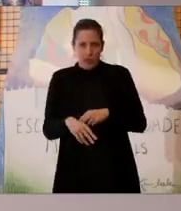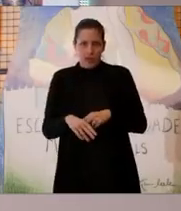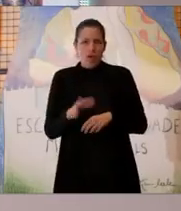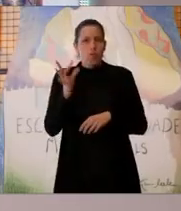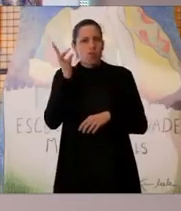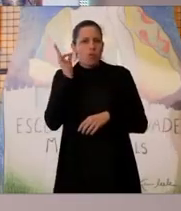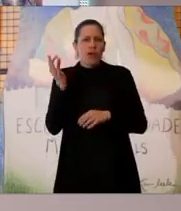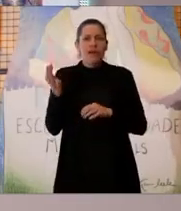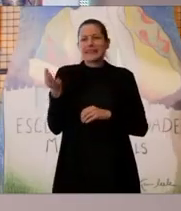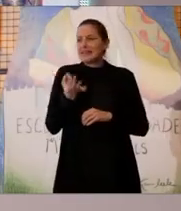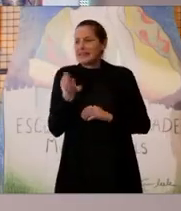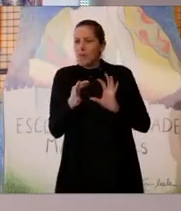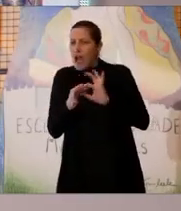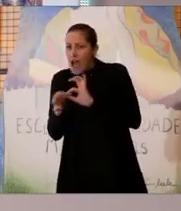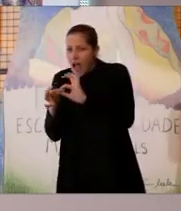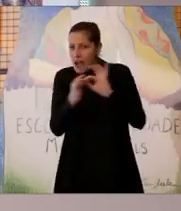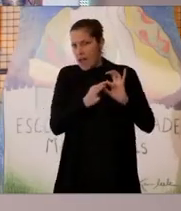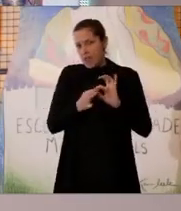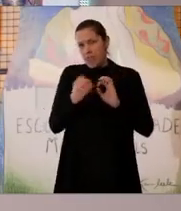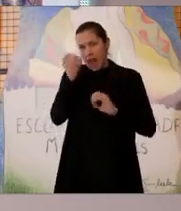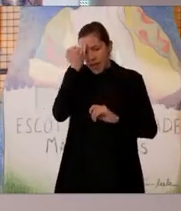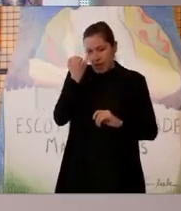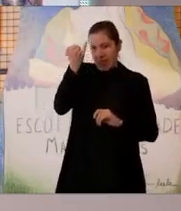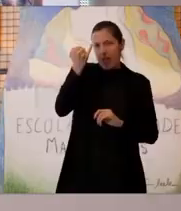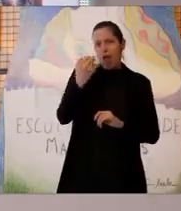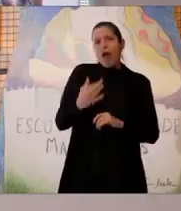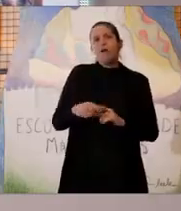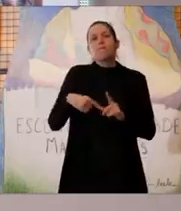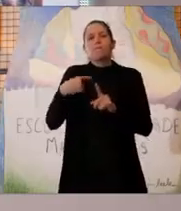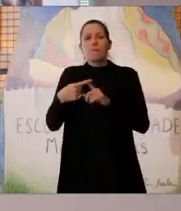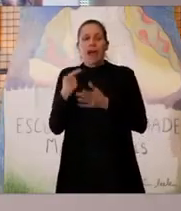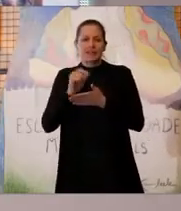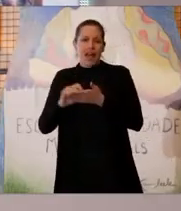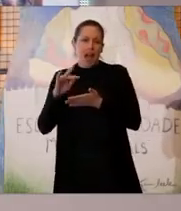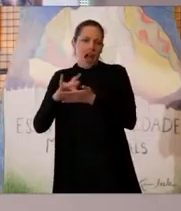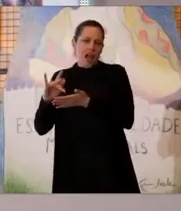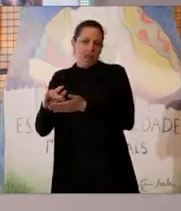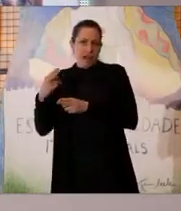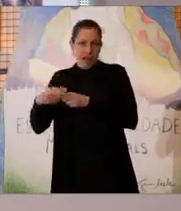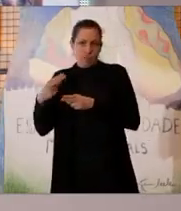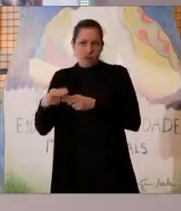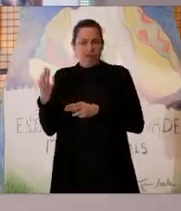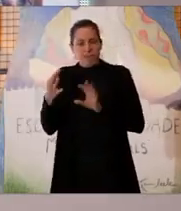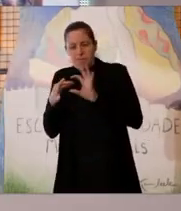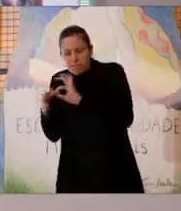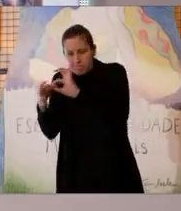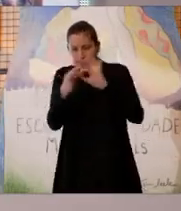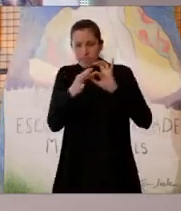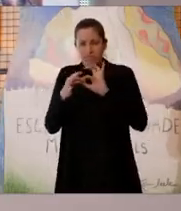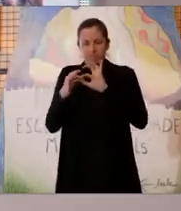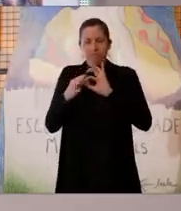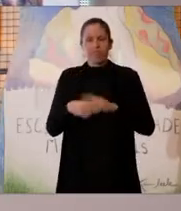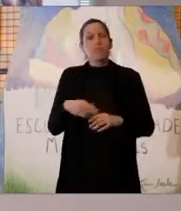en torno a ideas y agenda política y creo que hay que tener mucho cuidado